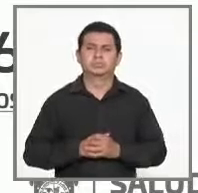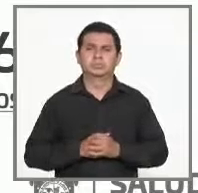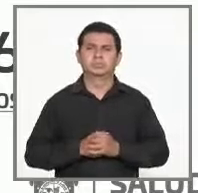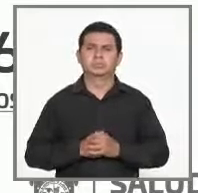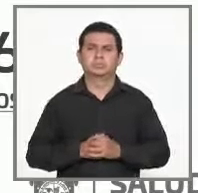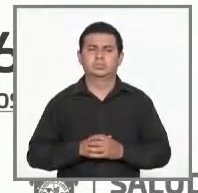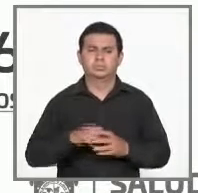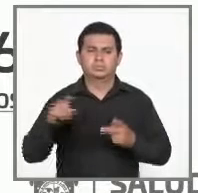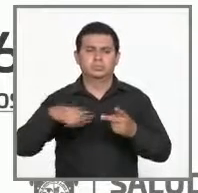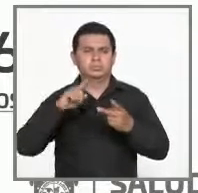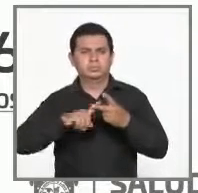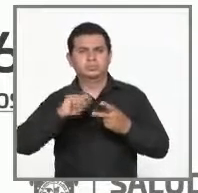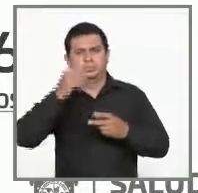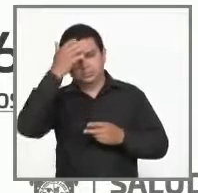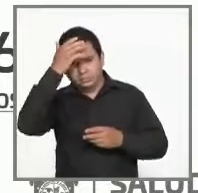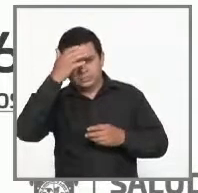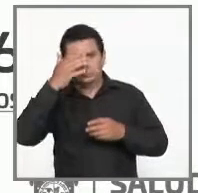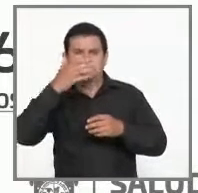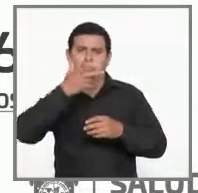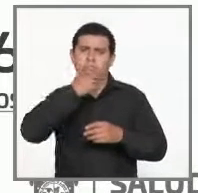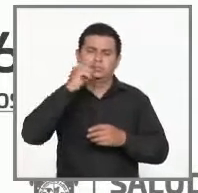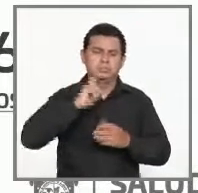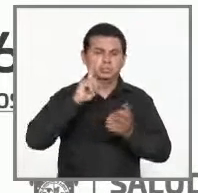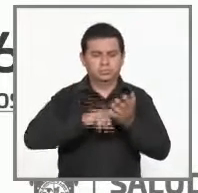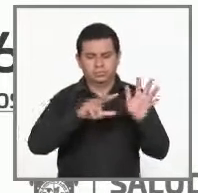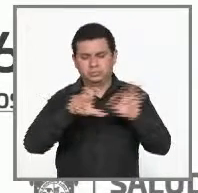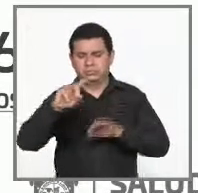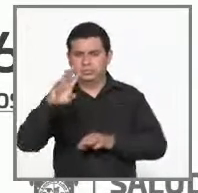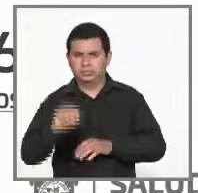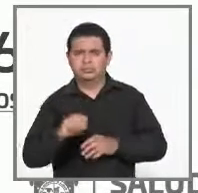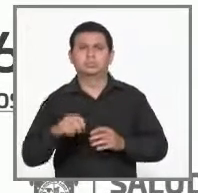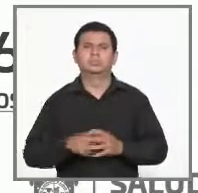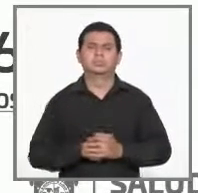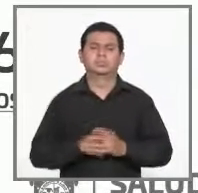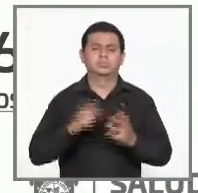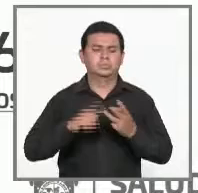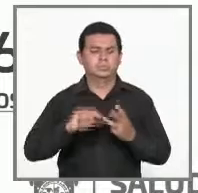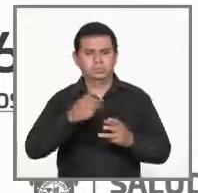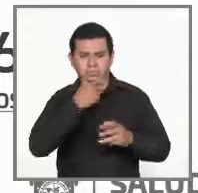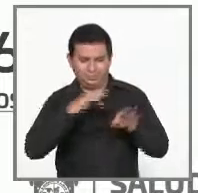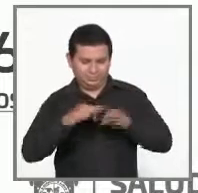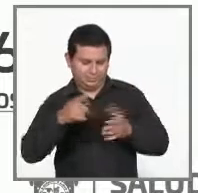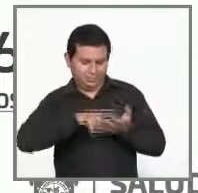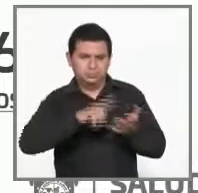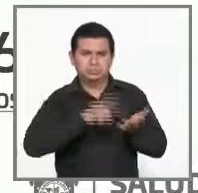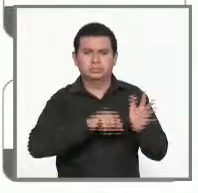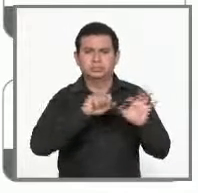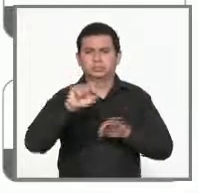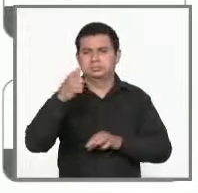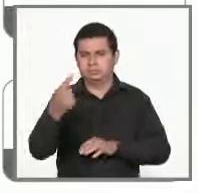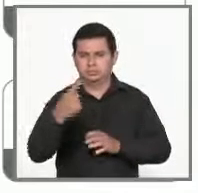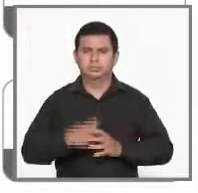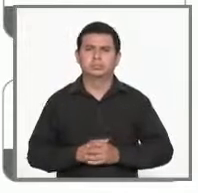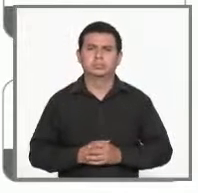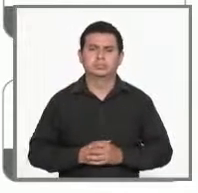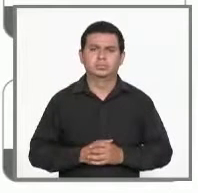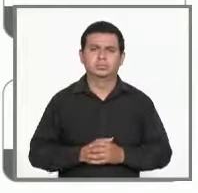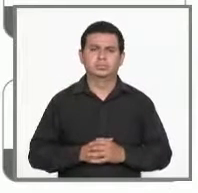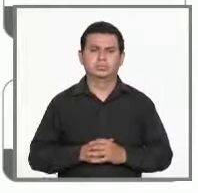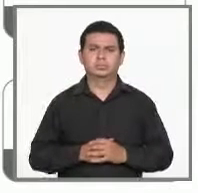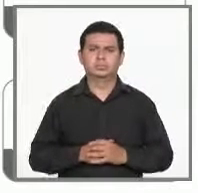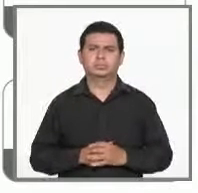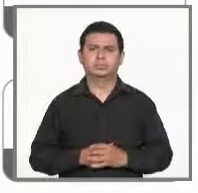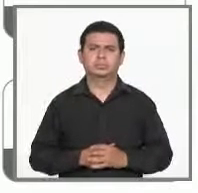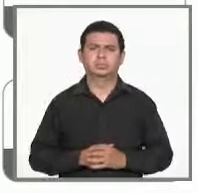el personal de enfermería con mil 839 casos y otros mil 621 las defunciones